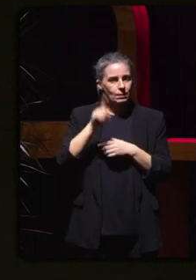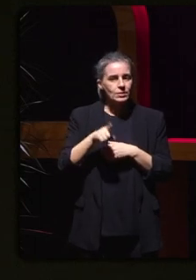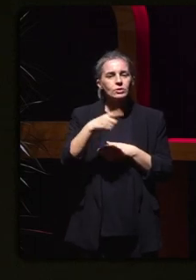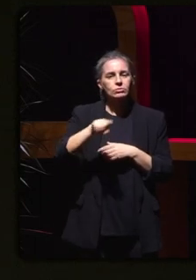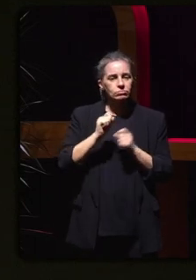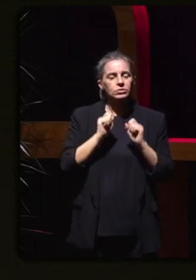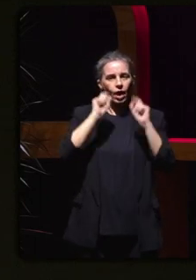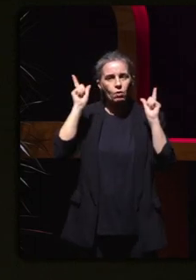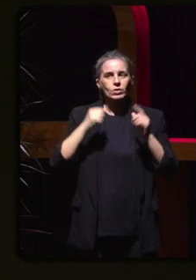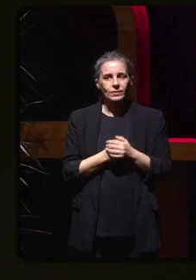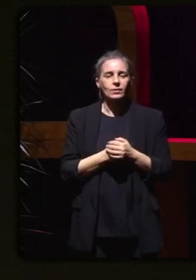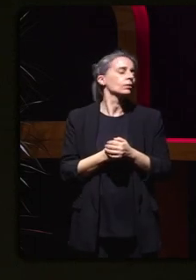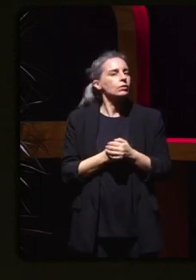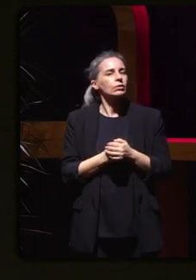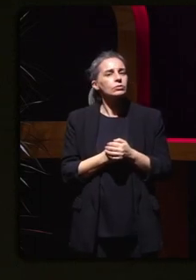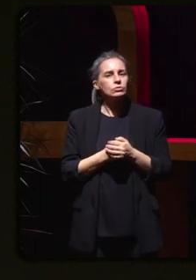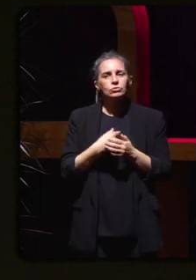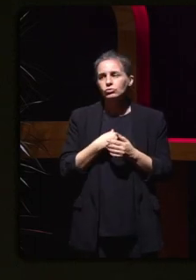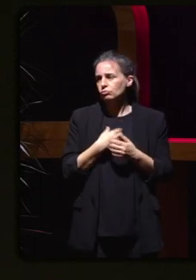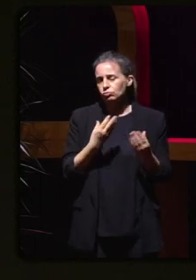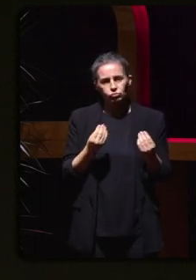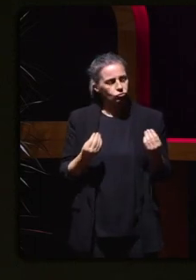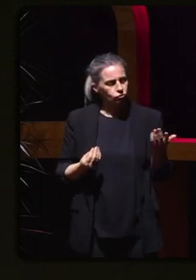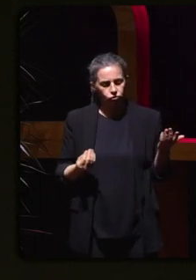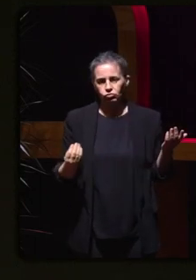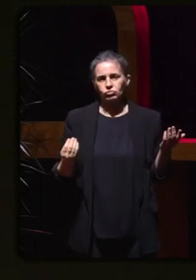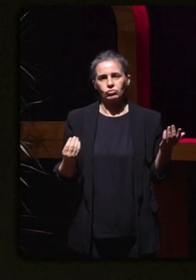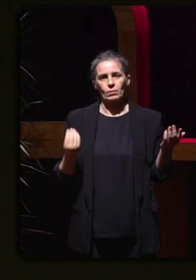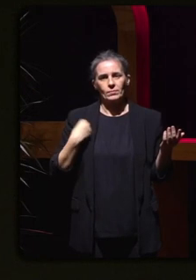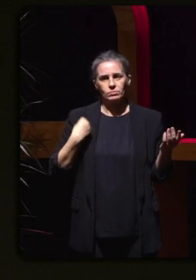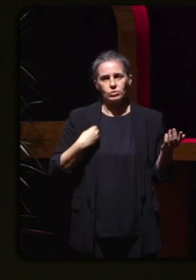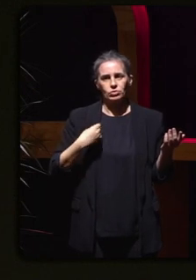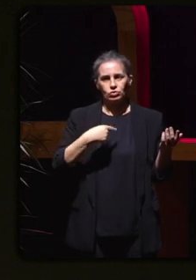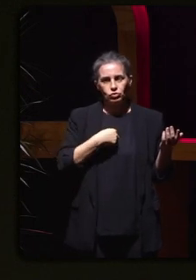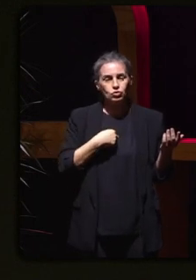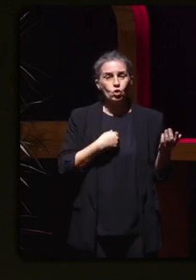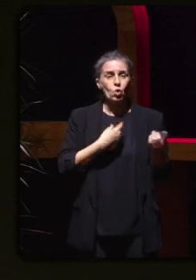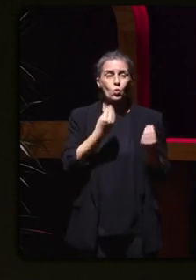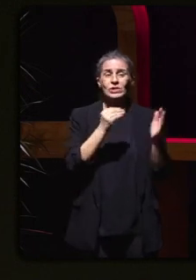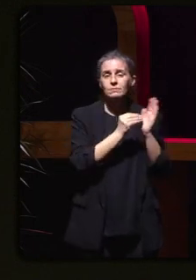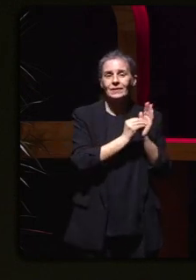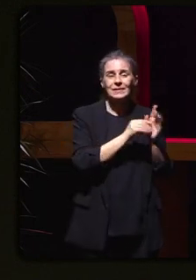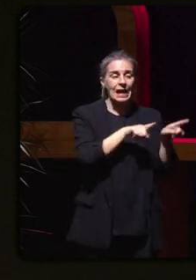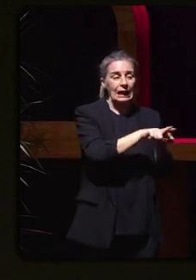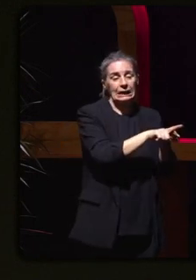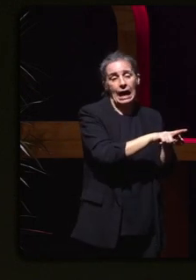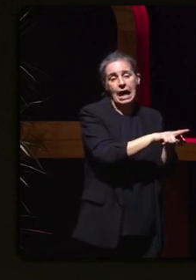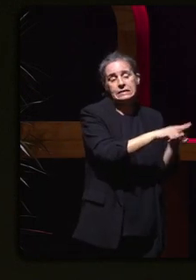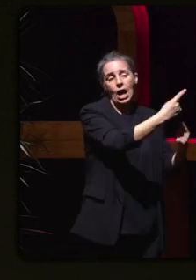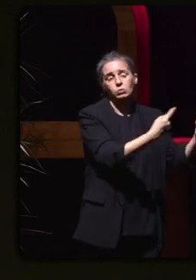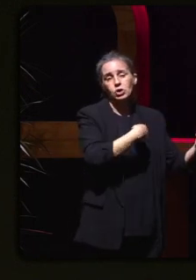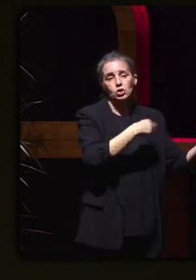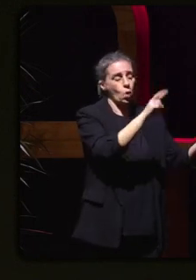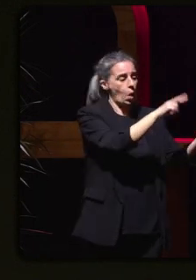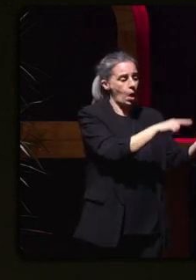mucho más de lo que yo pensaba mucho más de hecho de lo que yo tengo en cuenta las críticas que Leo sobre cosas que